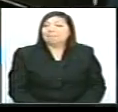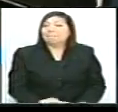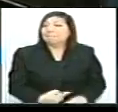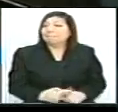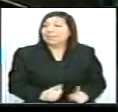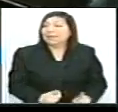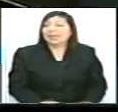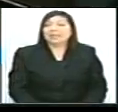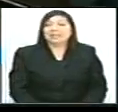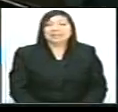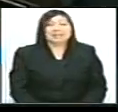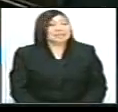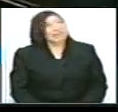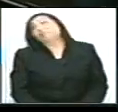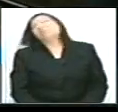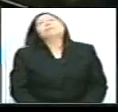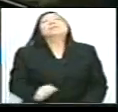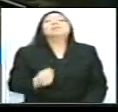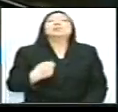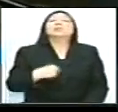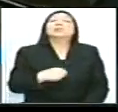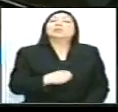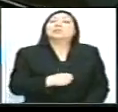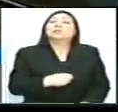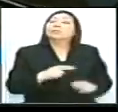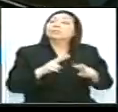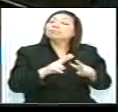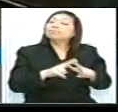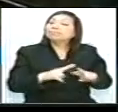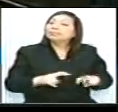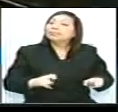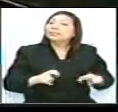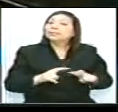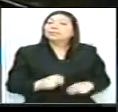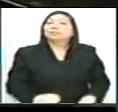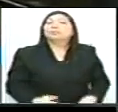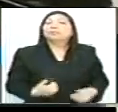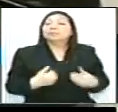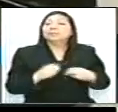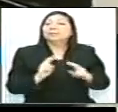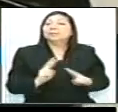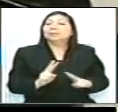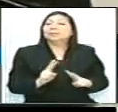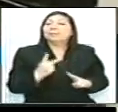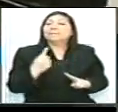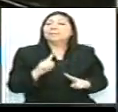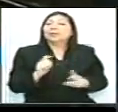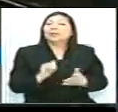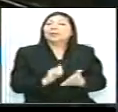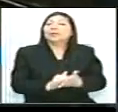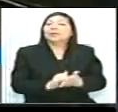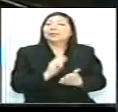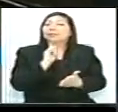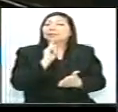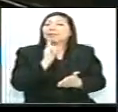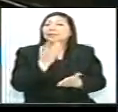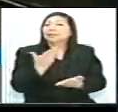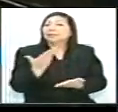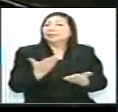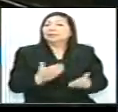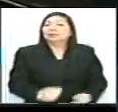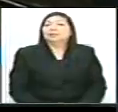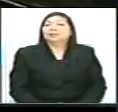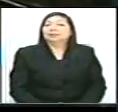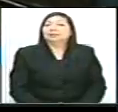Sin embargo, si nosotros hacemos el análisis, vemos que para lo que es